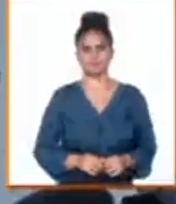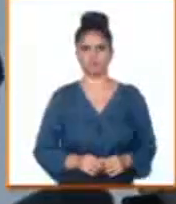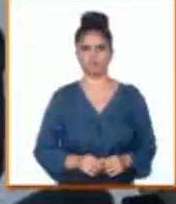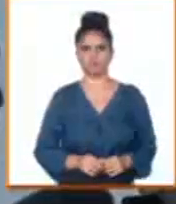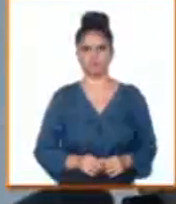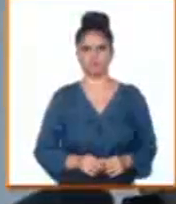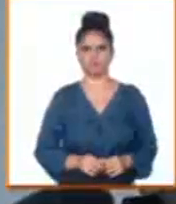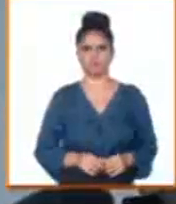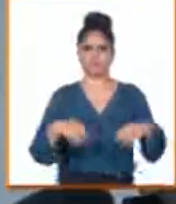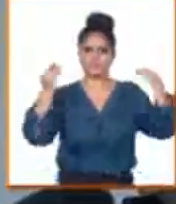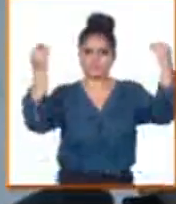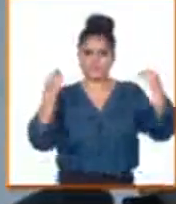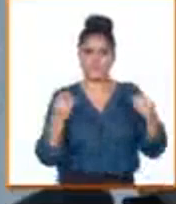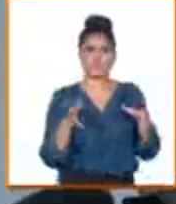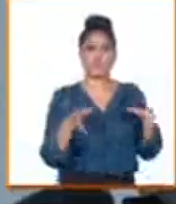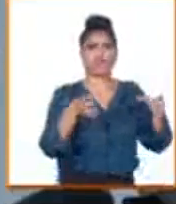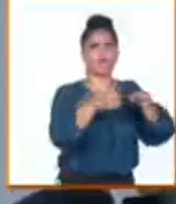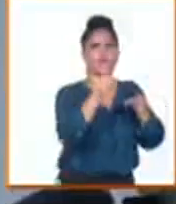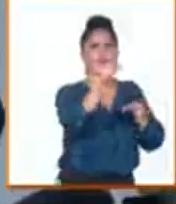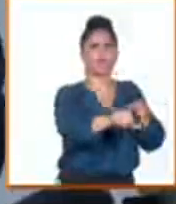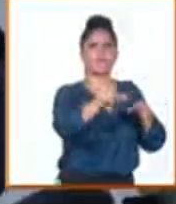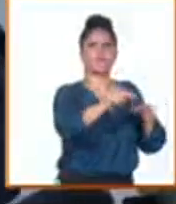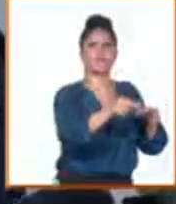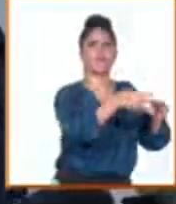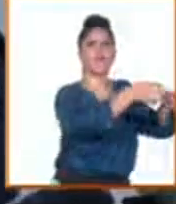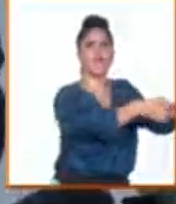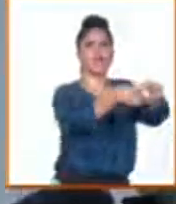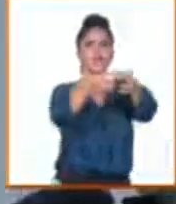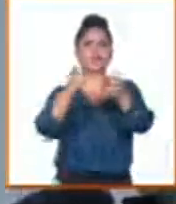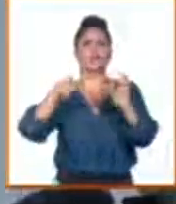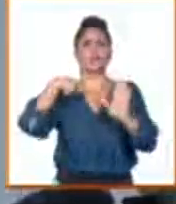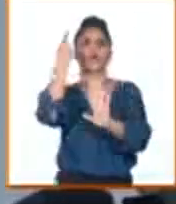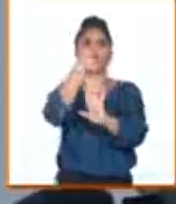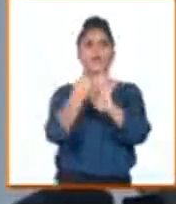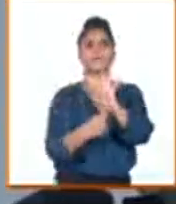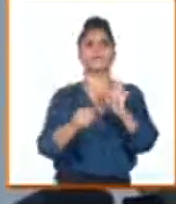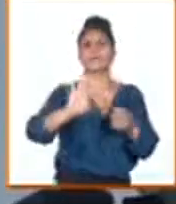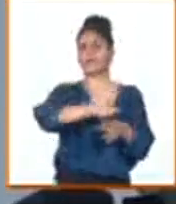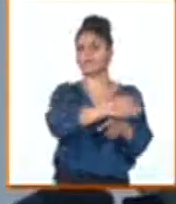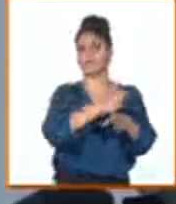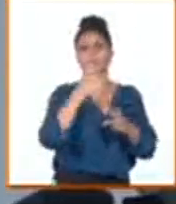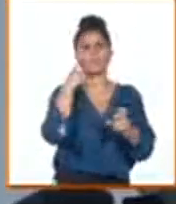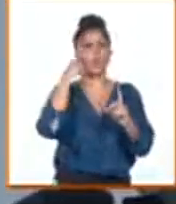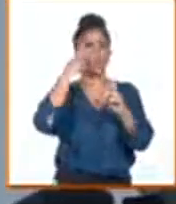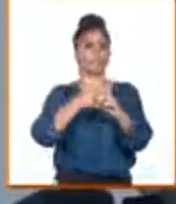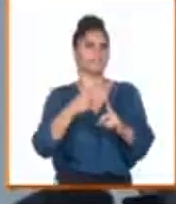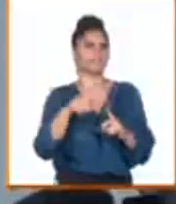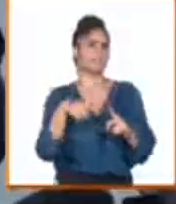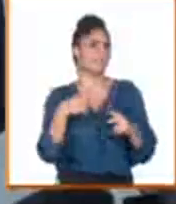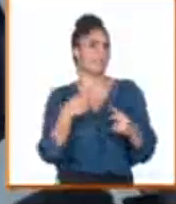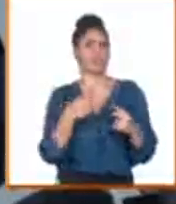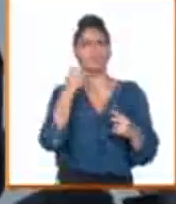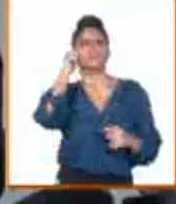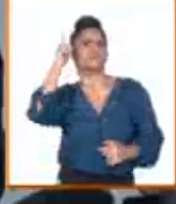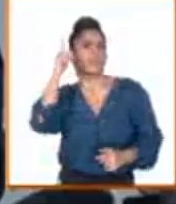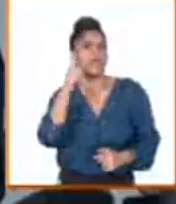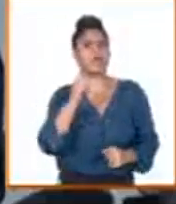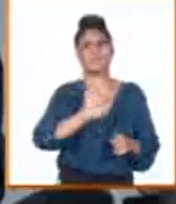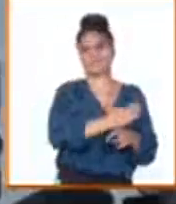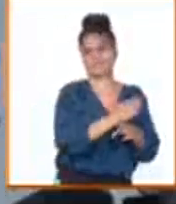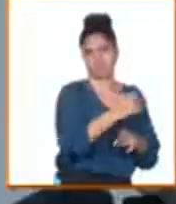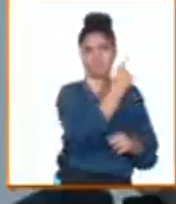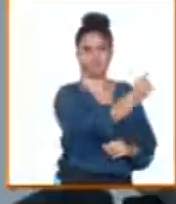comunidad de grupos de personas unidas por determinados intereses y objetivos que se conforman esa